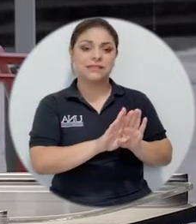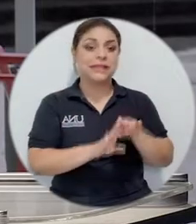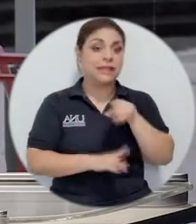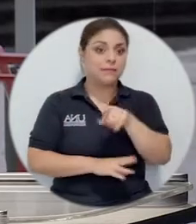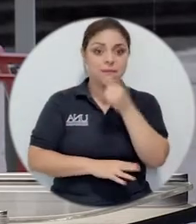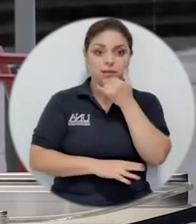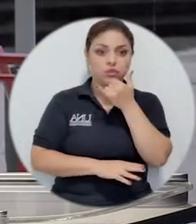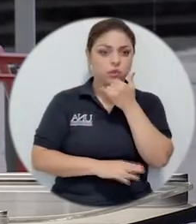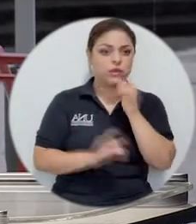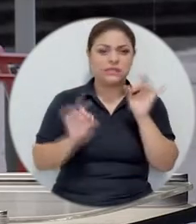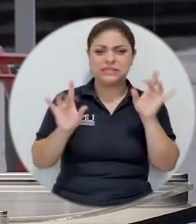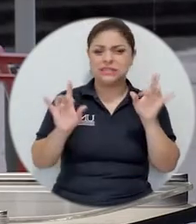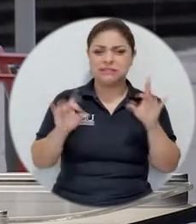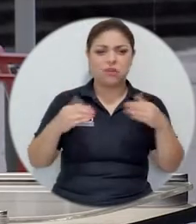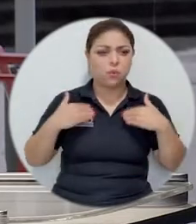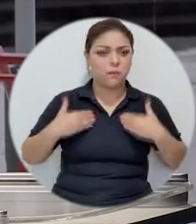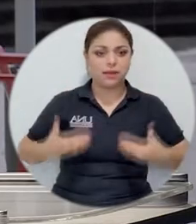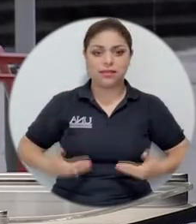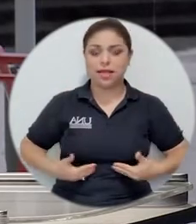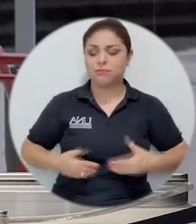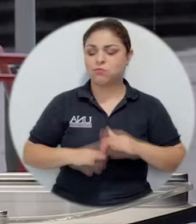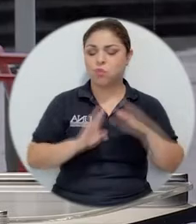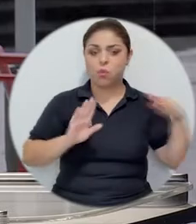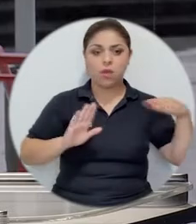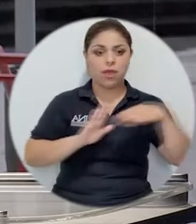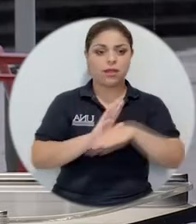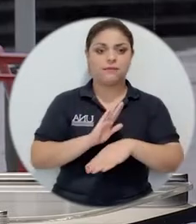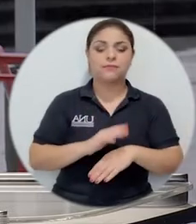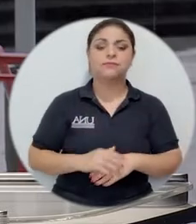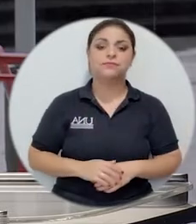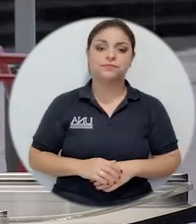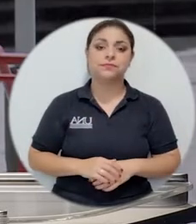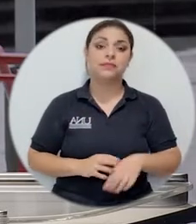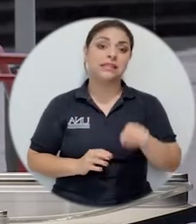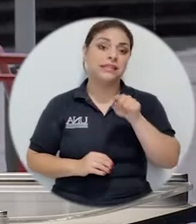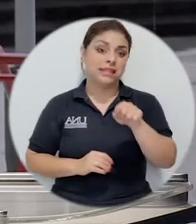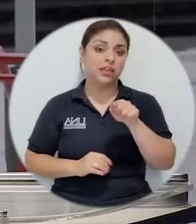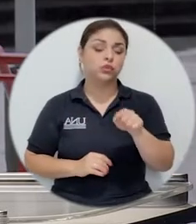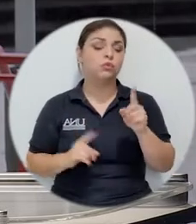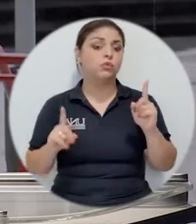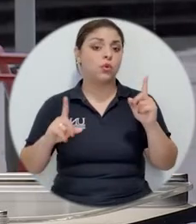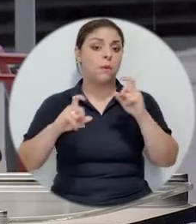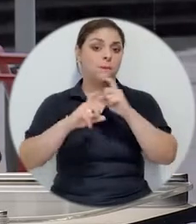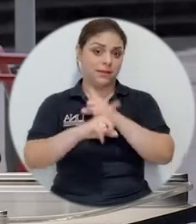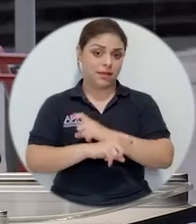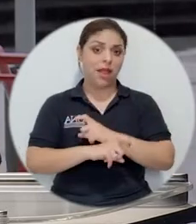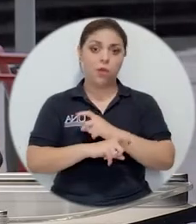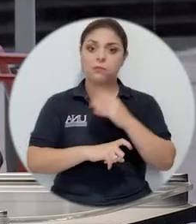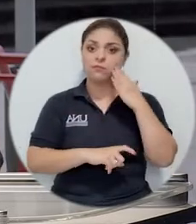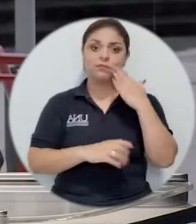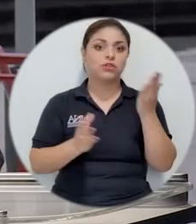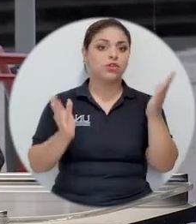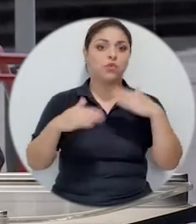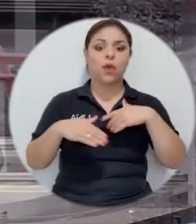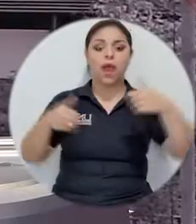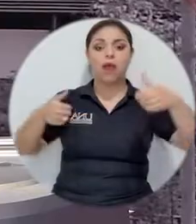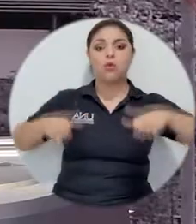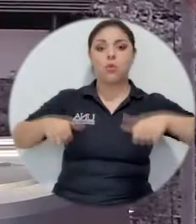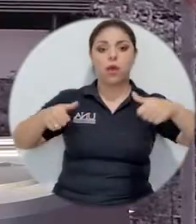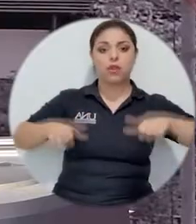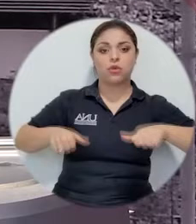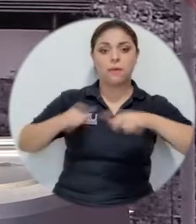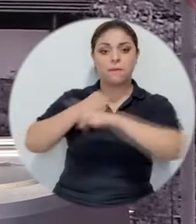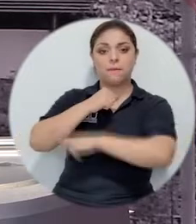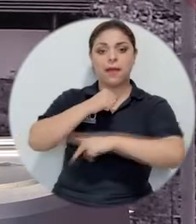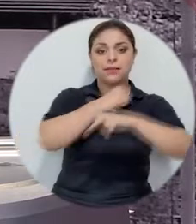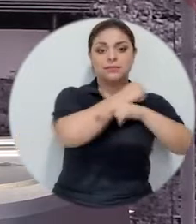una cuestión humanitaria muy grave. Exacto. Y eso regionalmente es complicado porque... Sí, porque no hay como un acuerdo regional